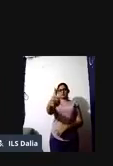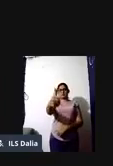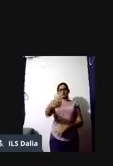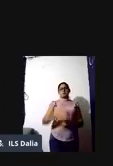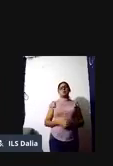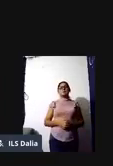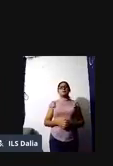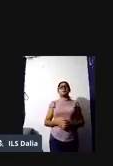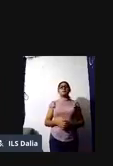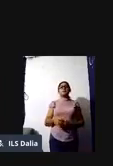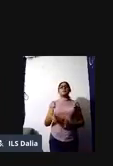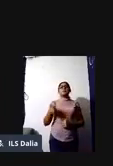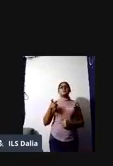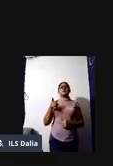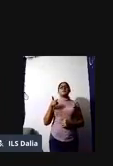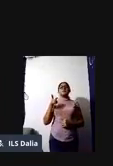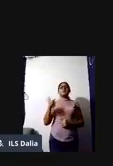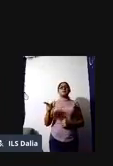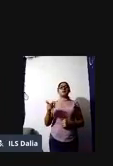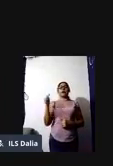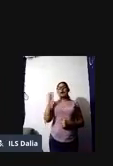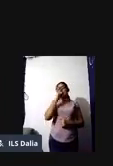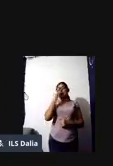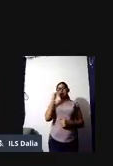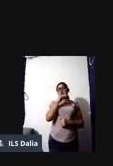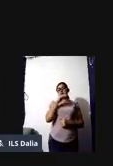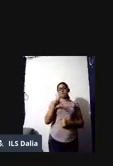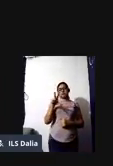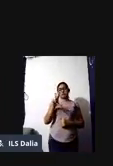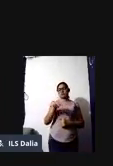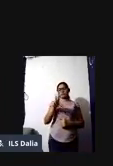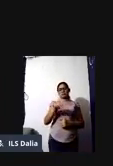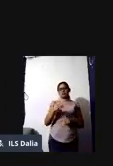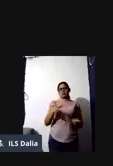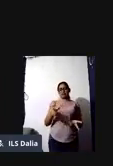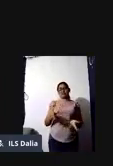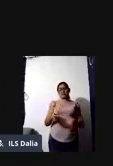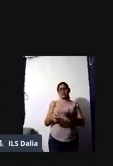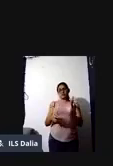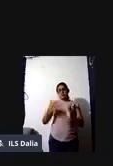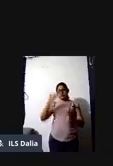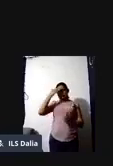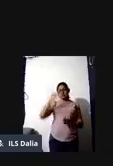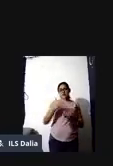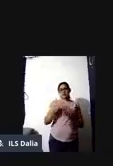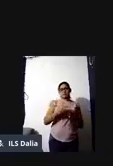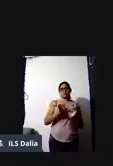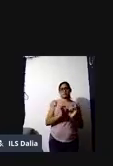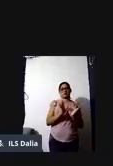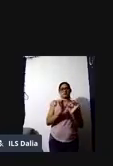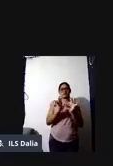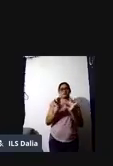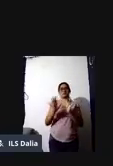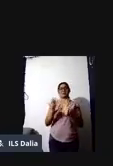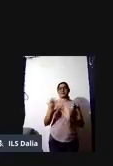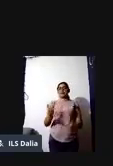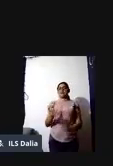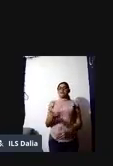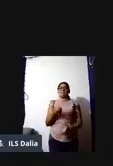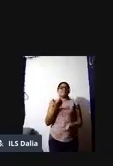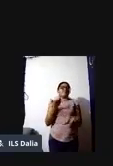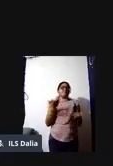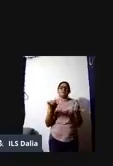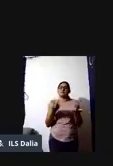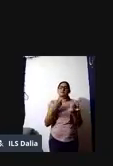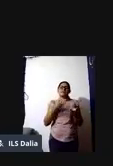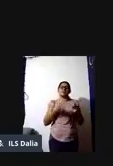Miren, no lo está haciendo de manera gratuita ahorita el equipo, porque ustedes saben que esta situación está pegando ya con bola a todas y a